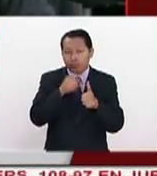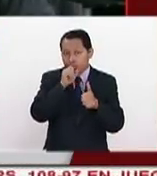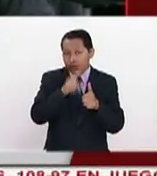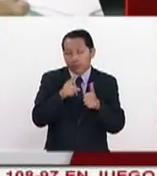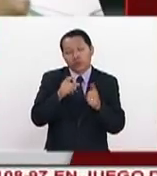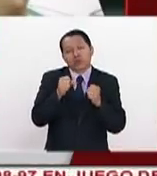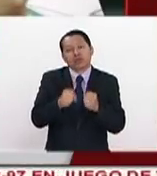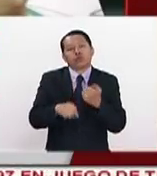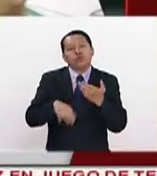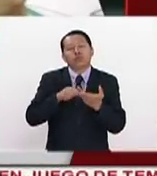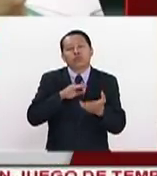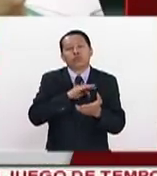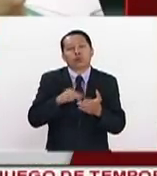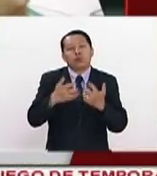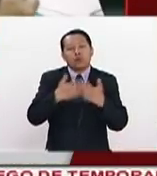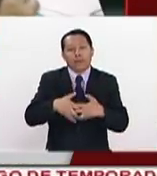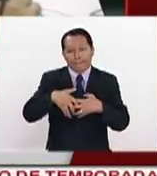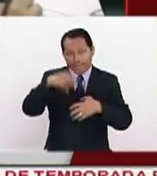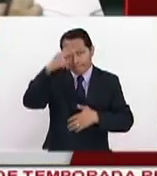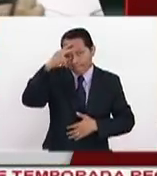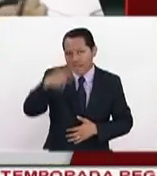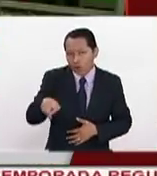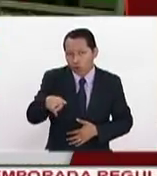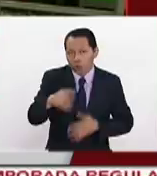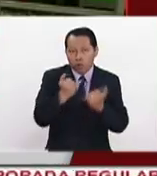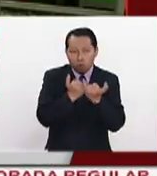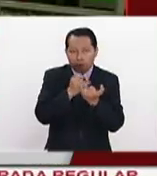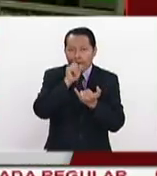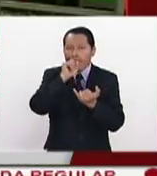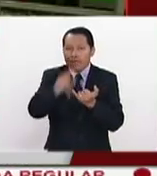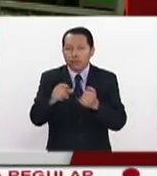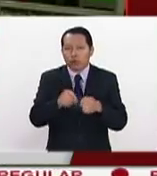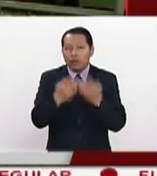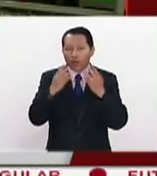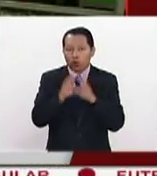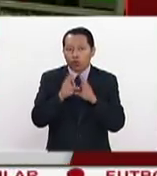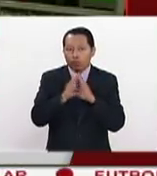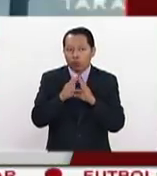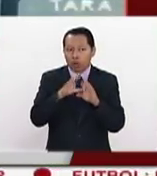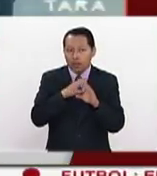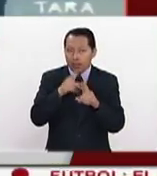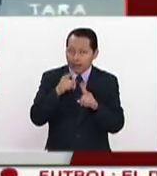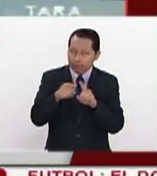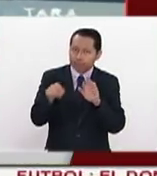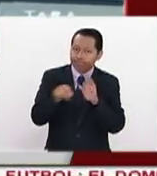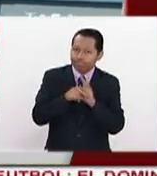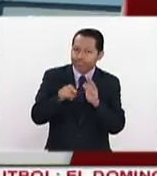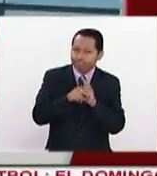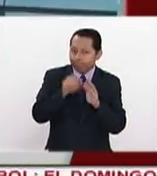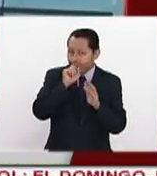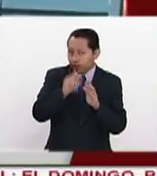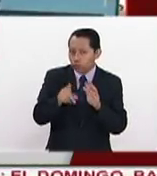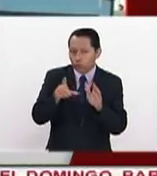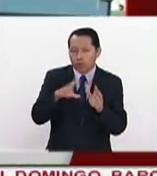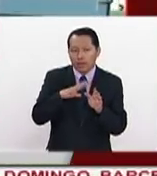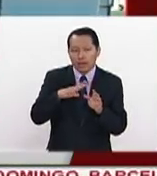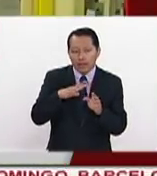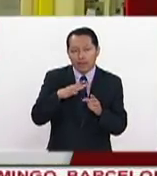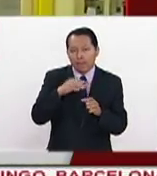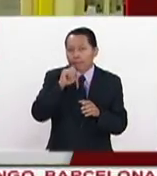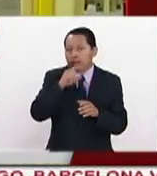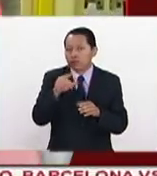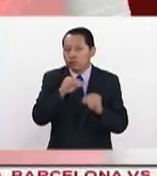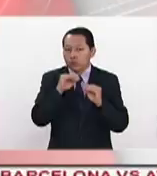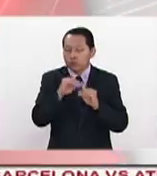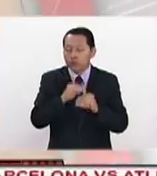afectaría, por supuesto, la industria de México. Y eso obviamente impacta de manera negativa en el ambiente de